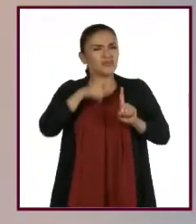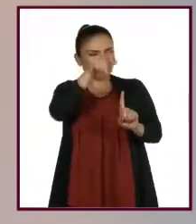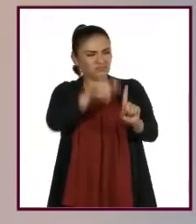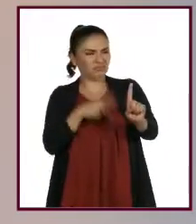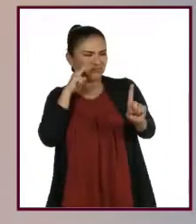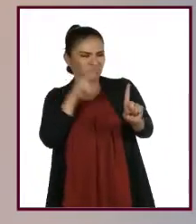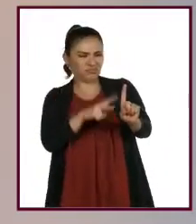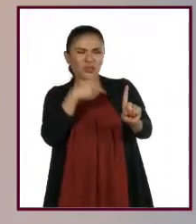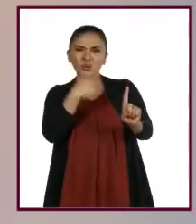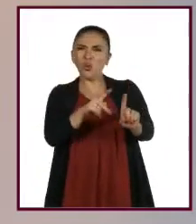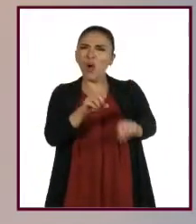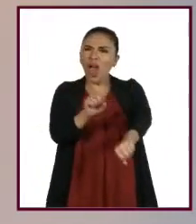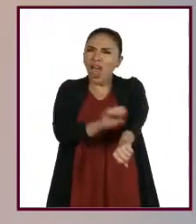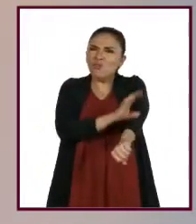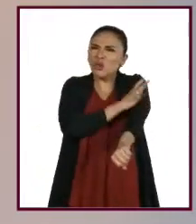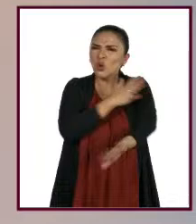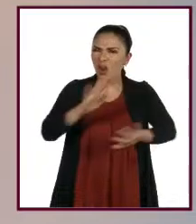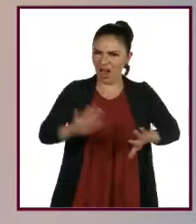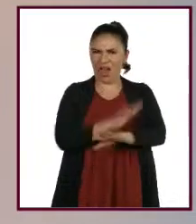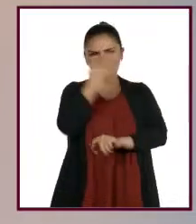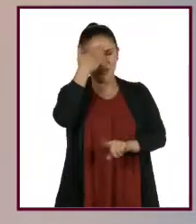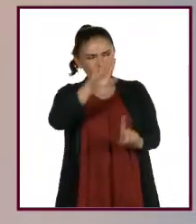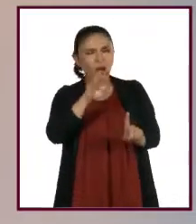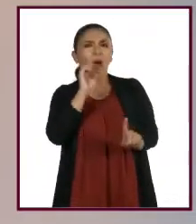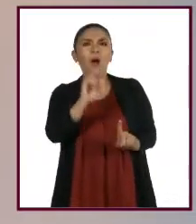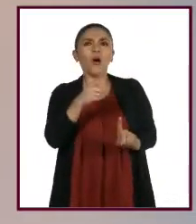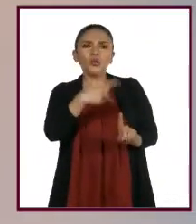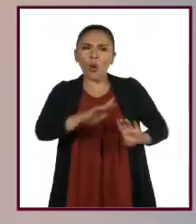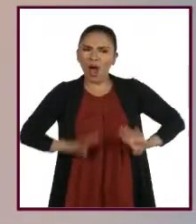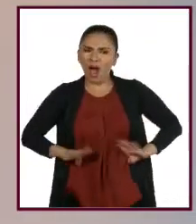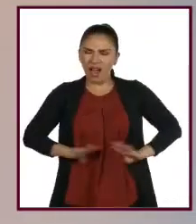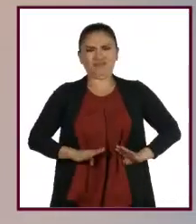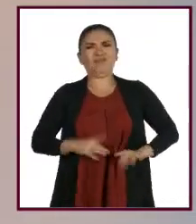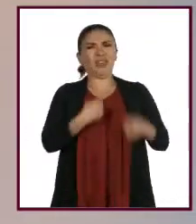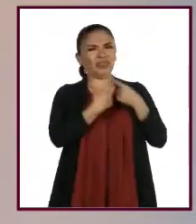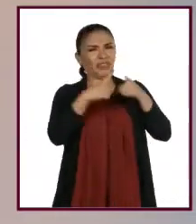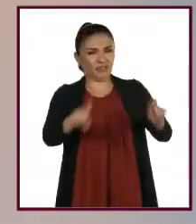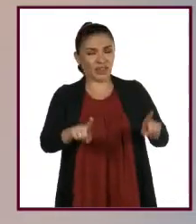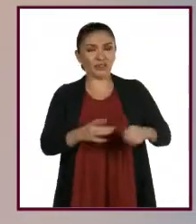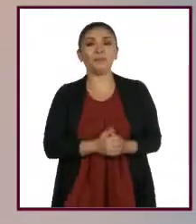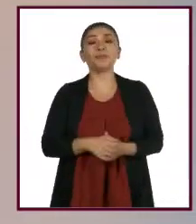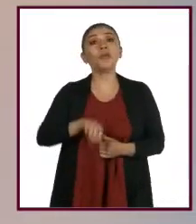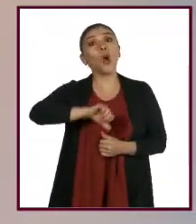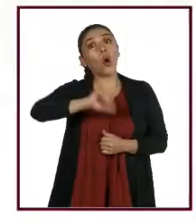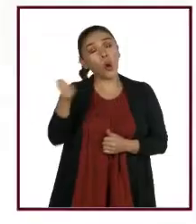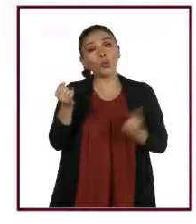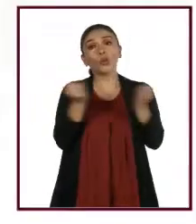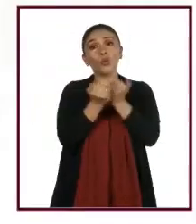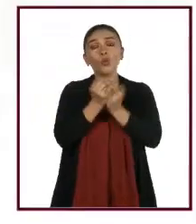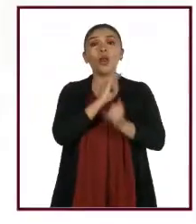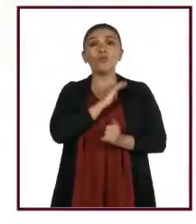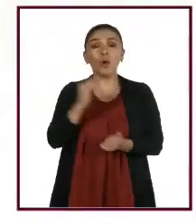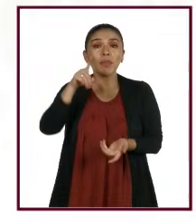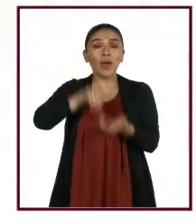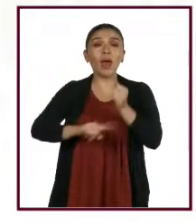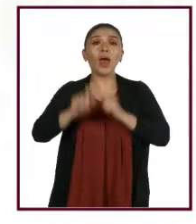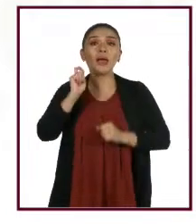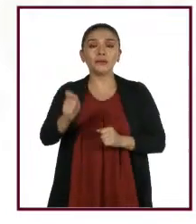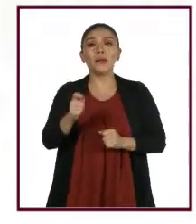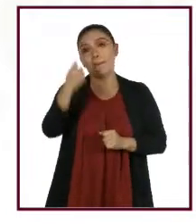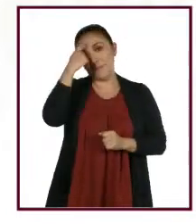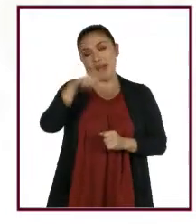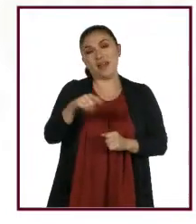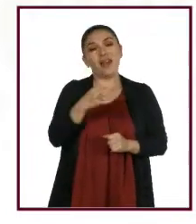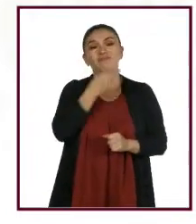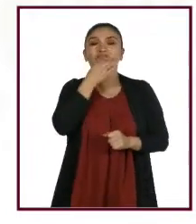con cambios en las emociones, con cambios en la conducta. Algunos otros efectos que pudieran estar relacionados a